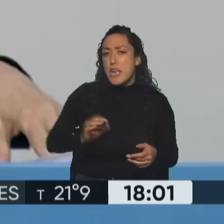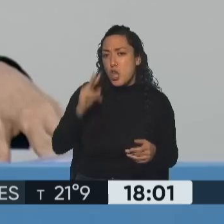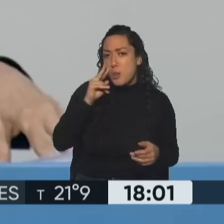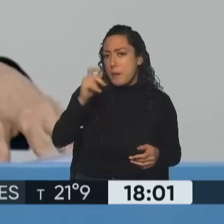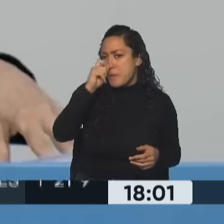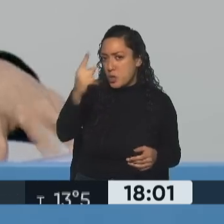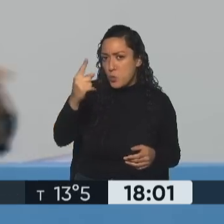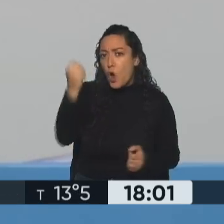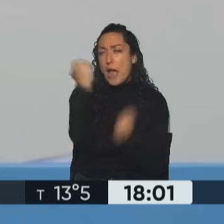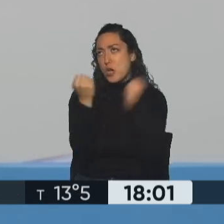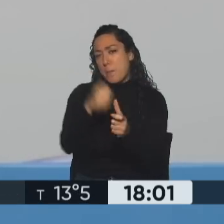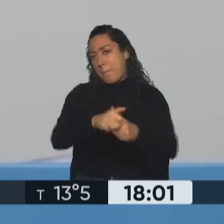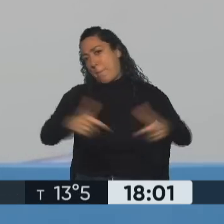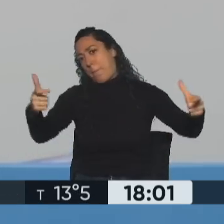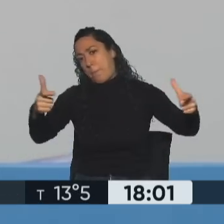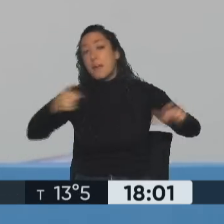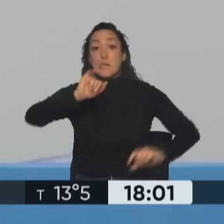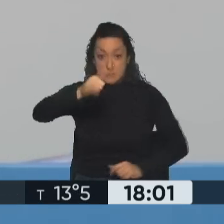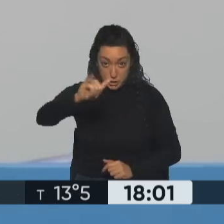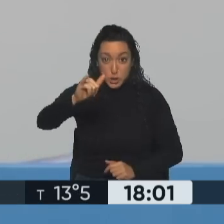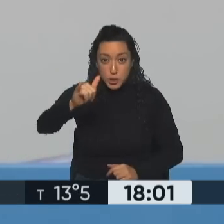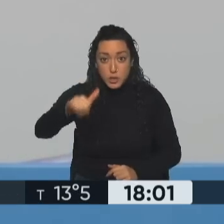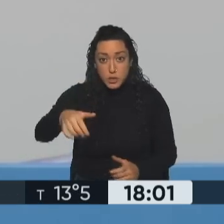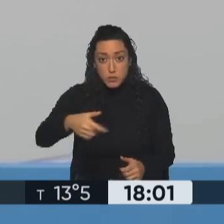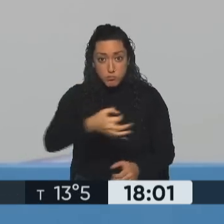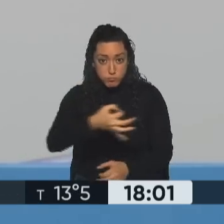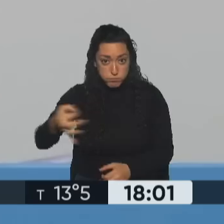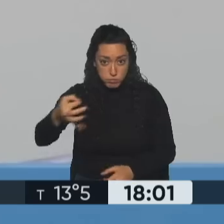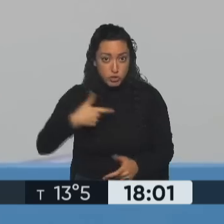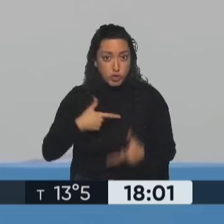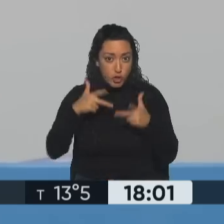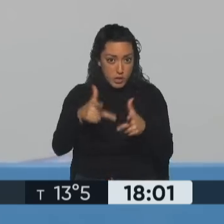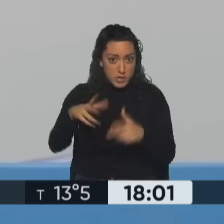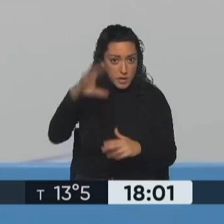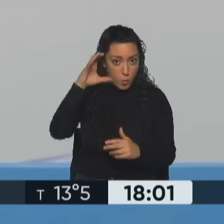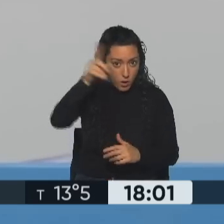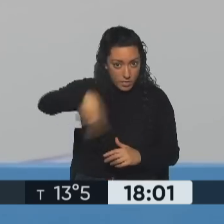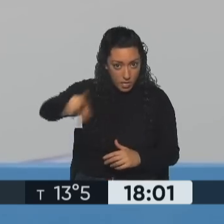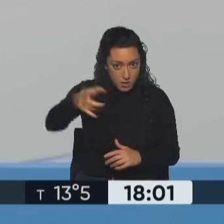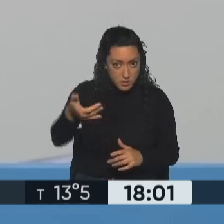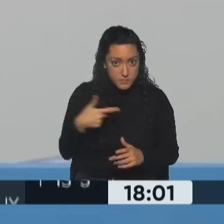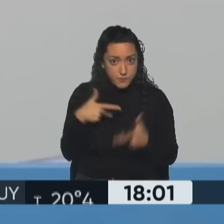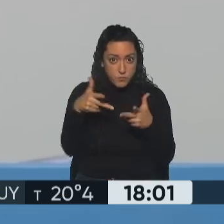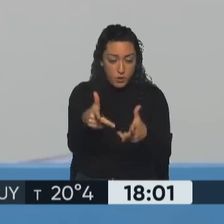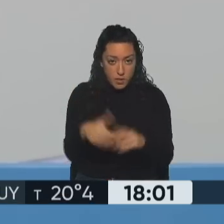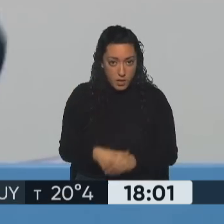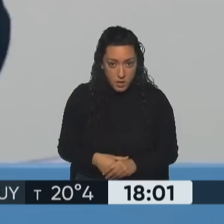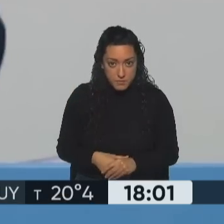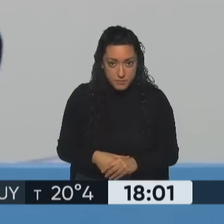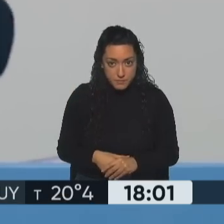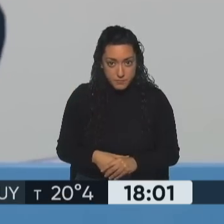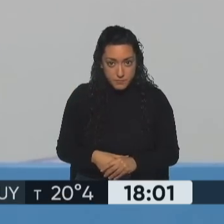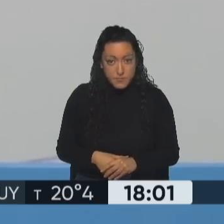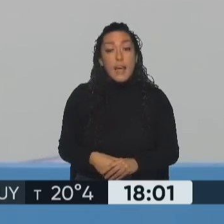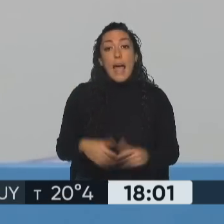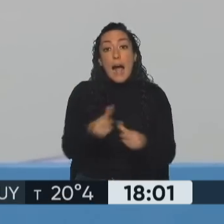un crecimiento de la economía. Y sí, claro que iba a haber un crecimiento de la economía. ¿Se acuerdan lo que yo dije cuando me tocó hacer uso de la palabra?